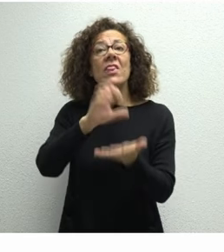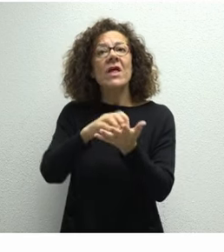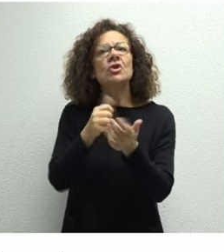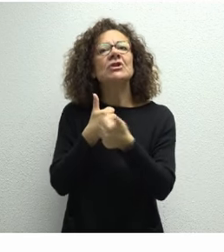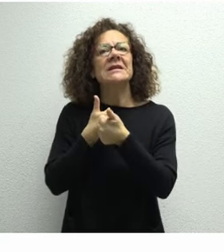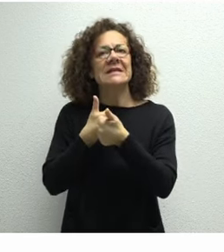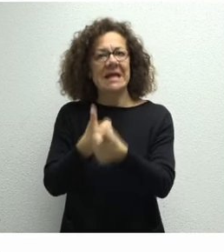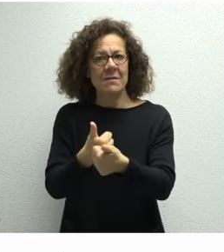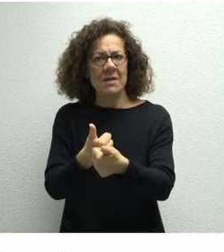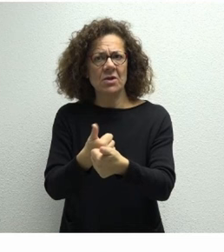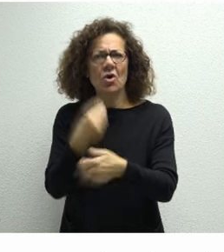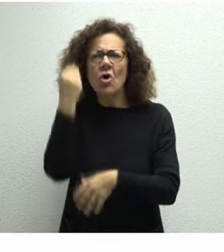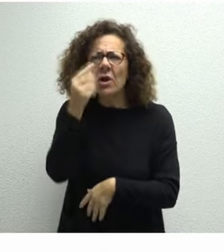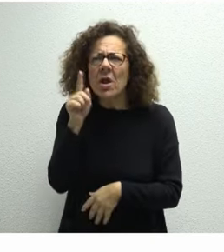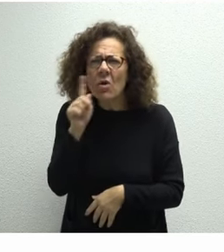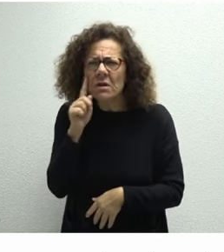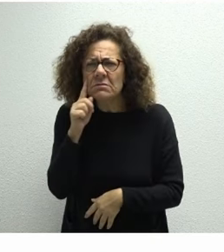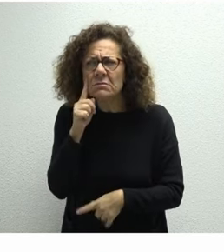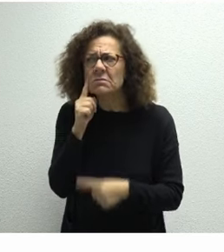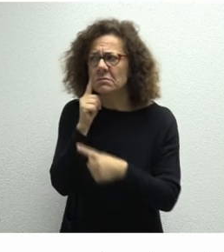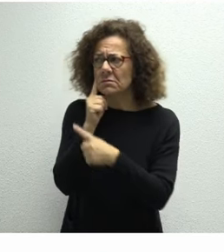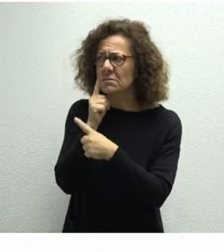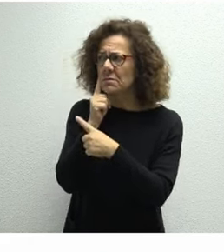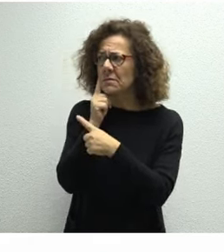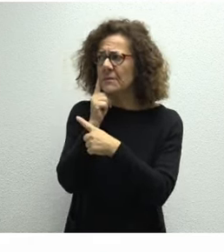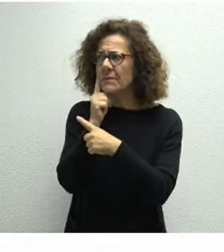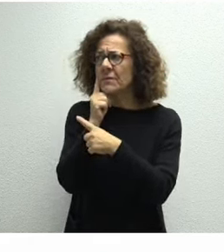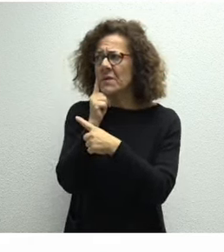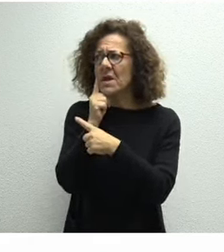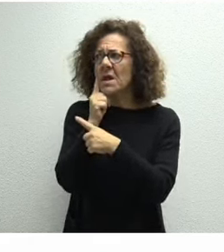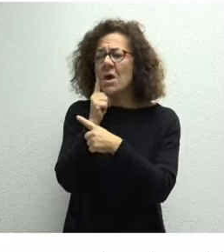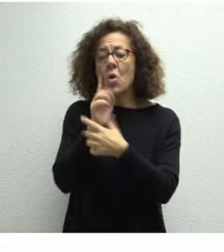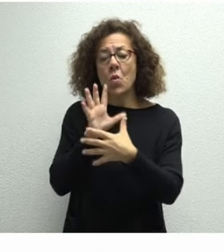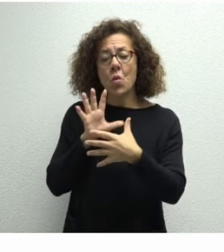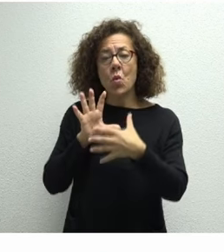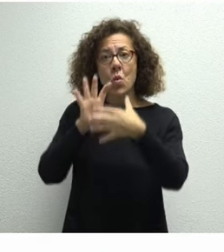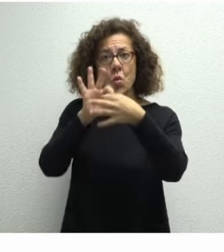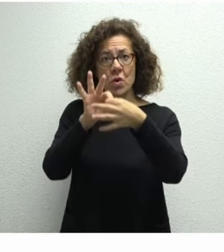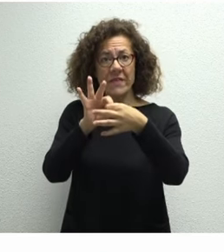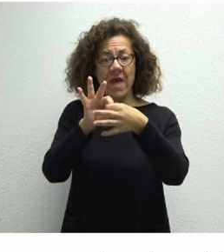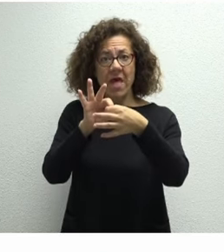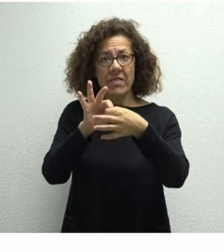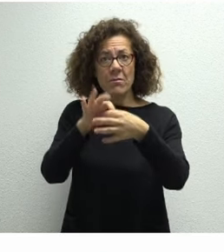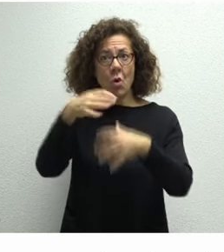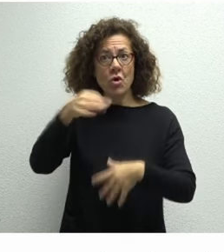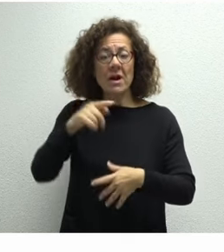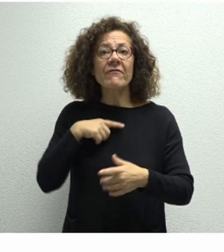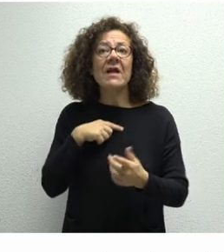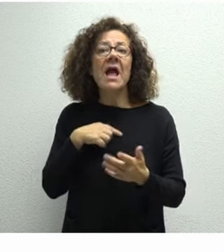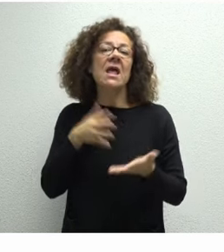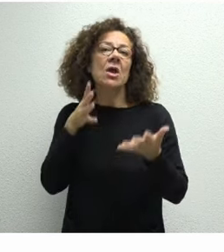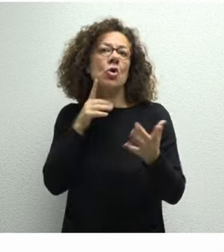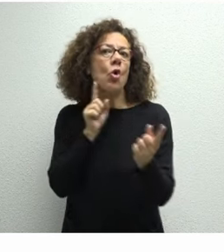seguimiento No creo que es eso No sí Ah unidad monográfica Sí y consultas